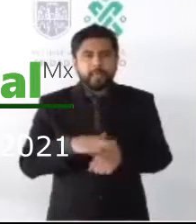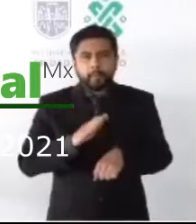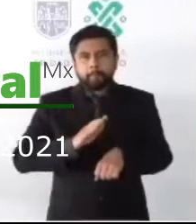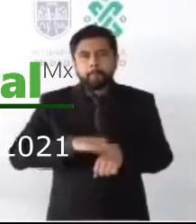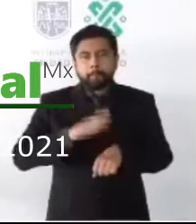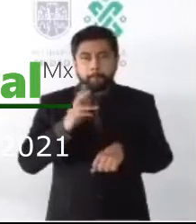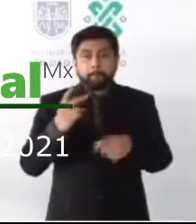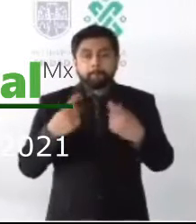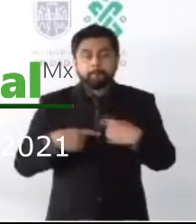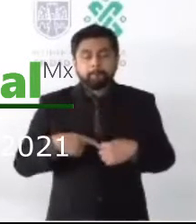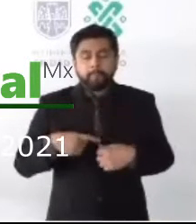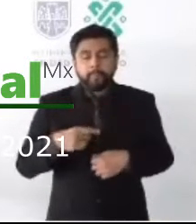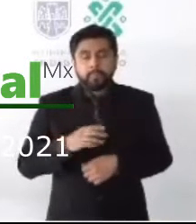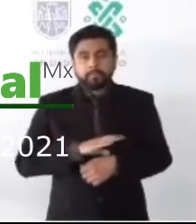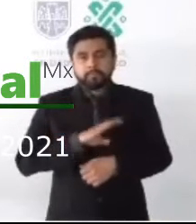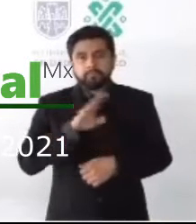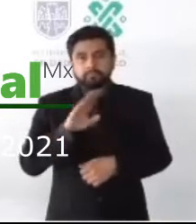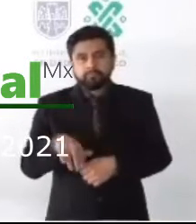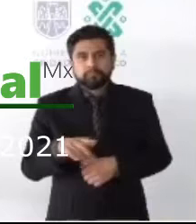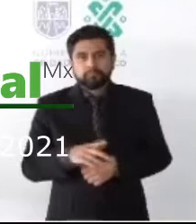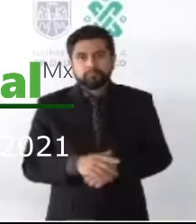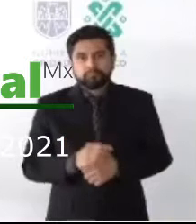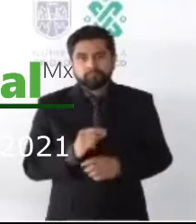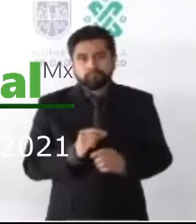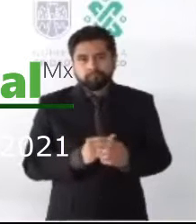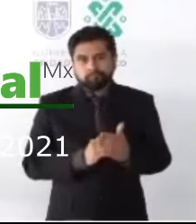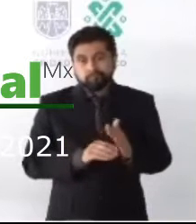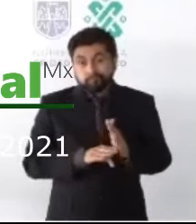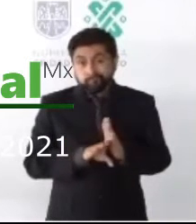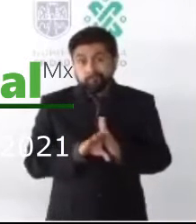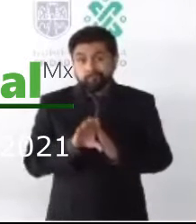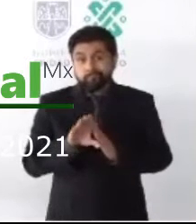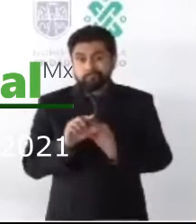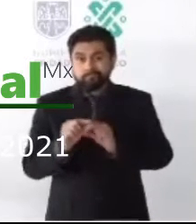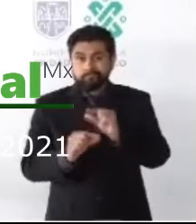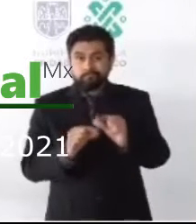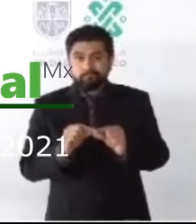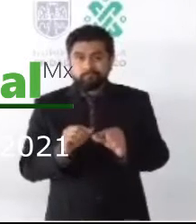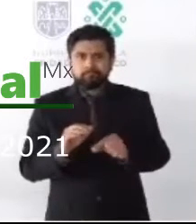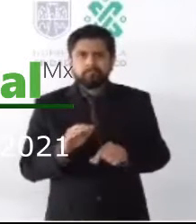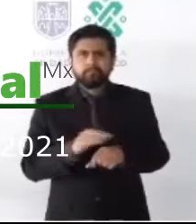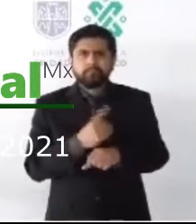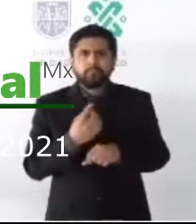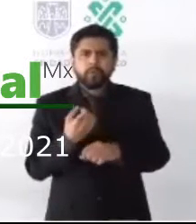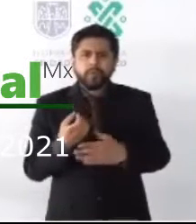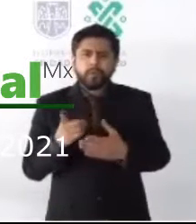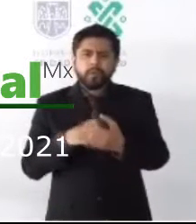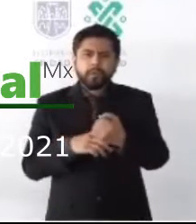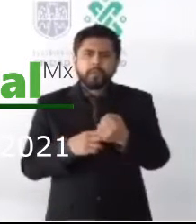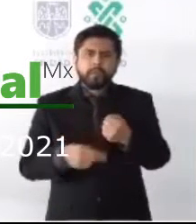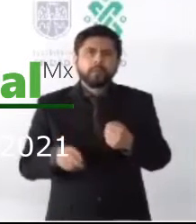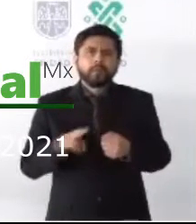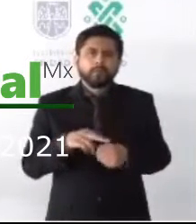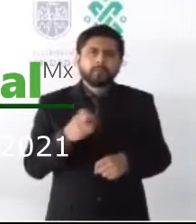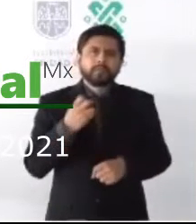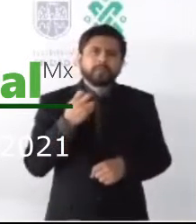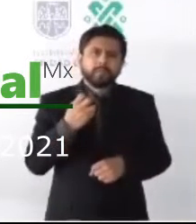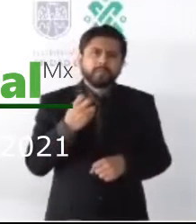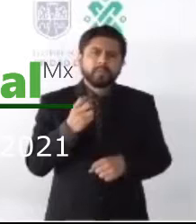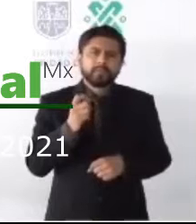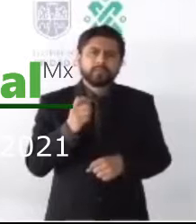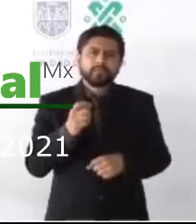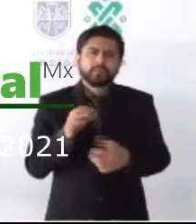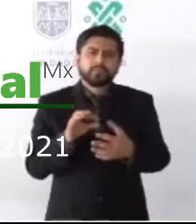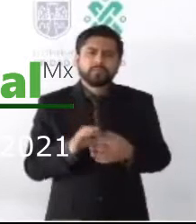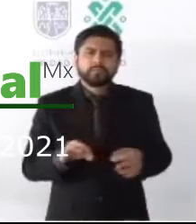lamentables defunciones, y tiene que ver también con los ingresos hospitalarios, y también lo explicamos hace